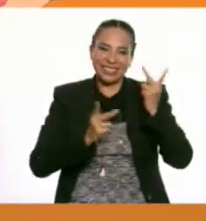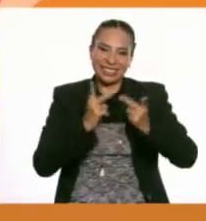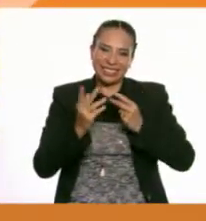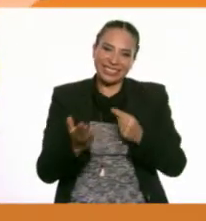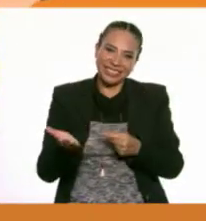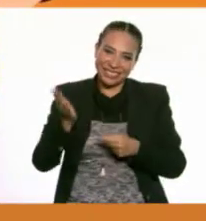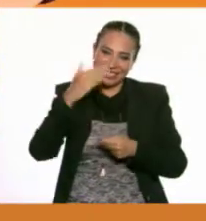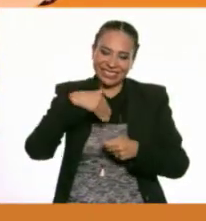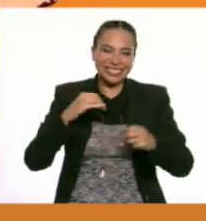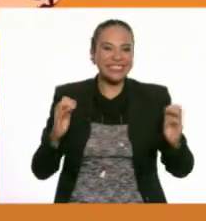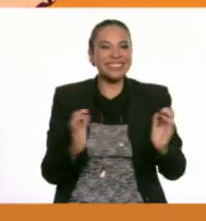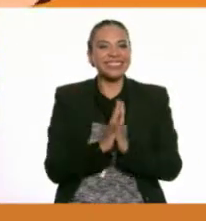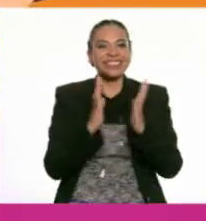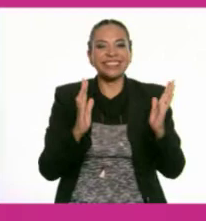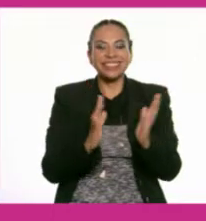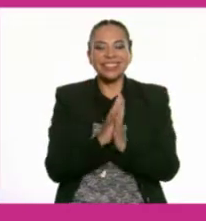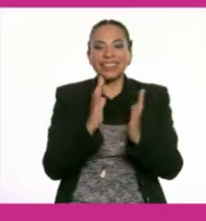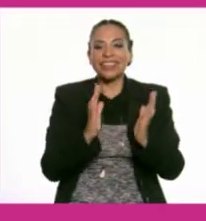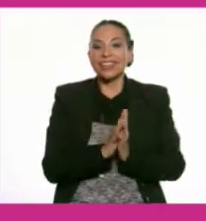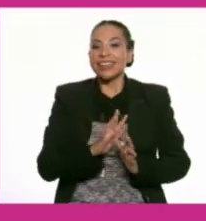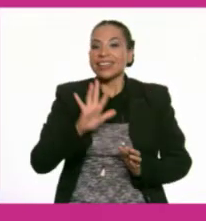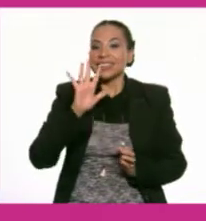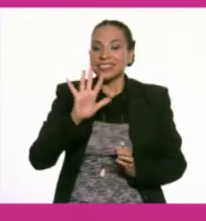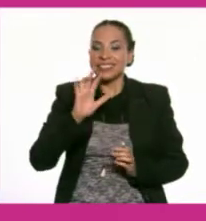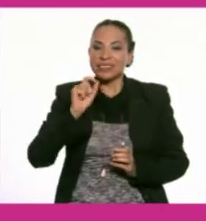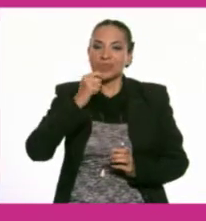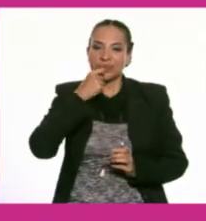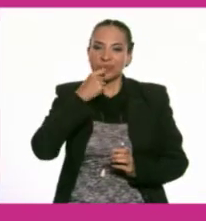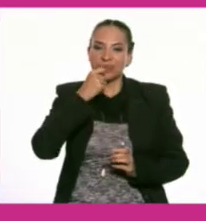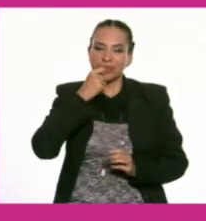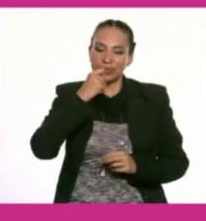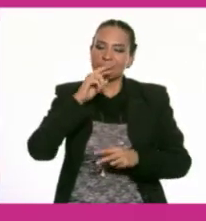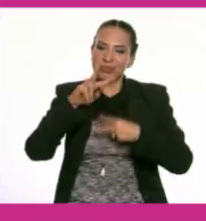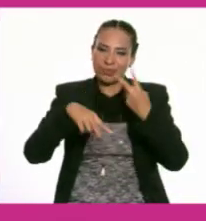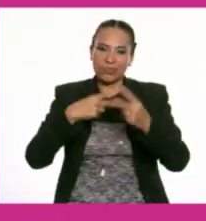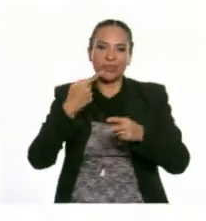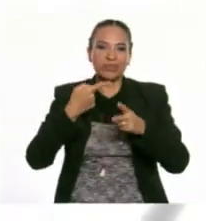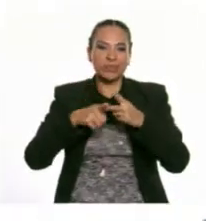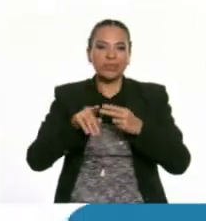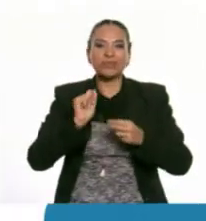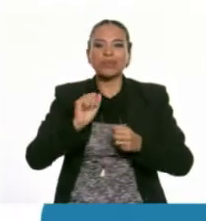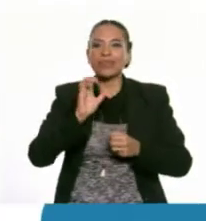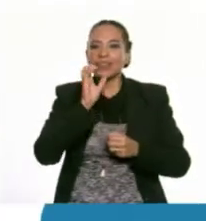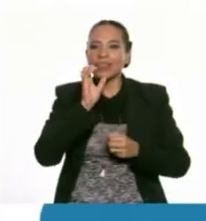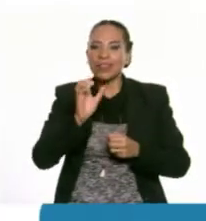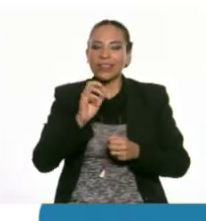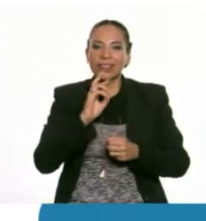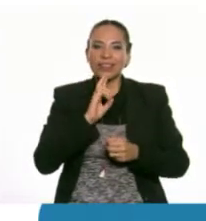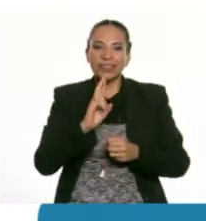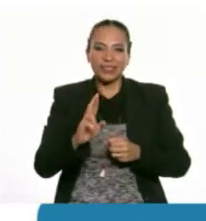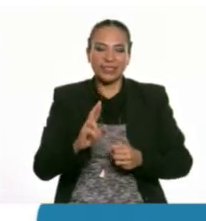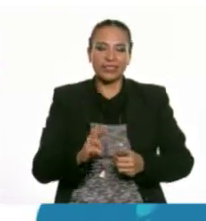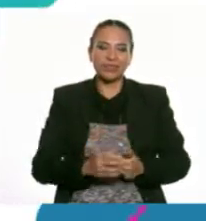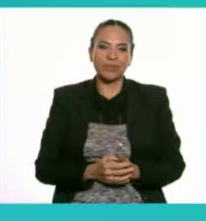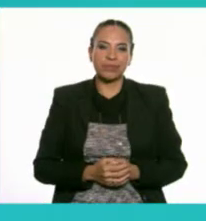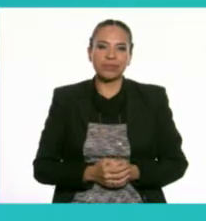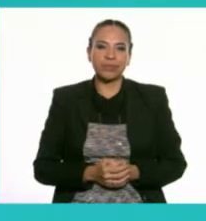la pregunta, ven a participar. Hay 5 segundos, vamos a contestar.